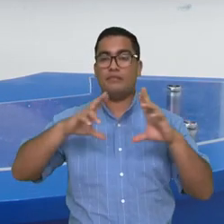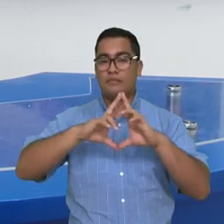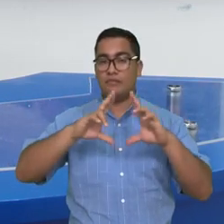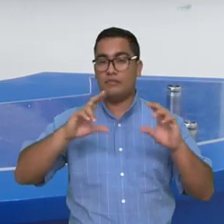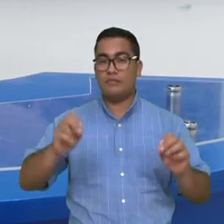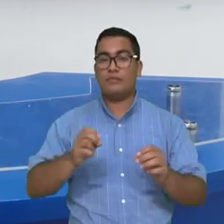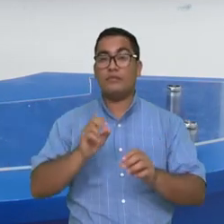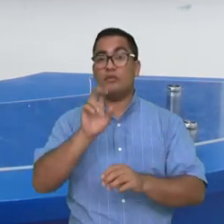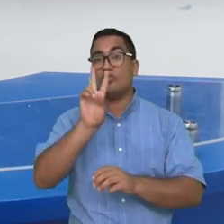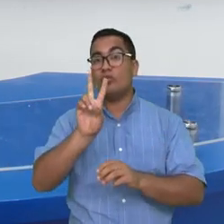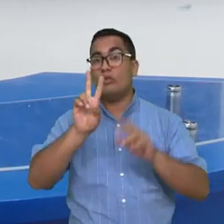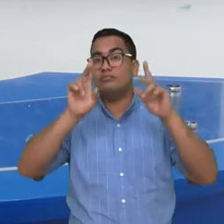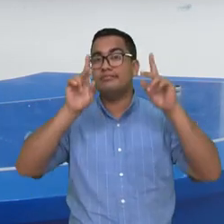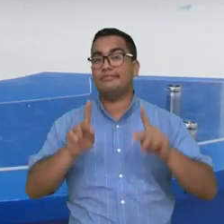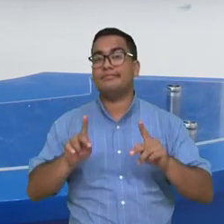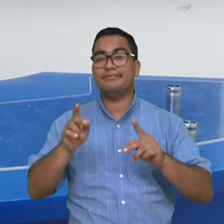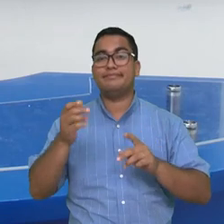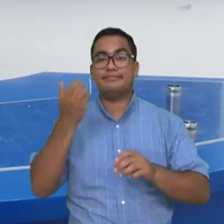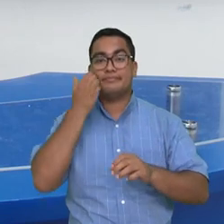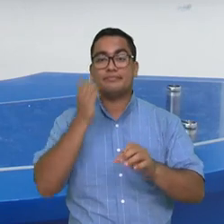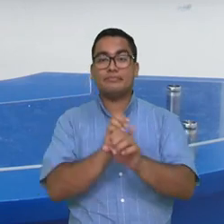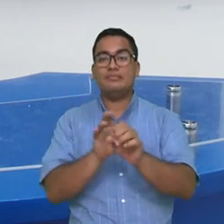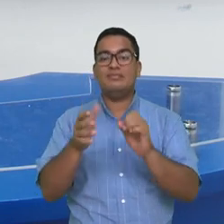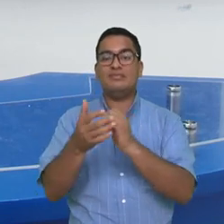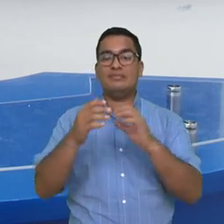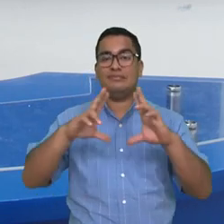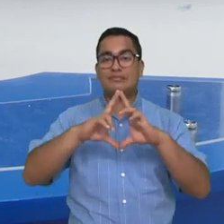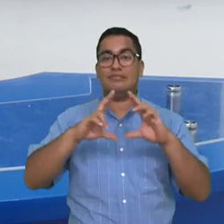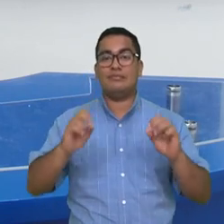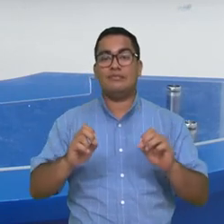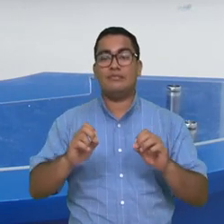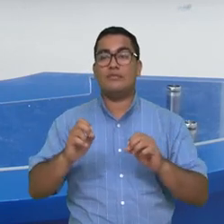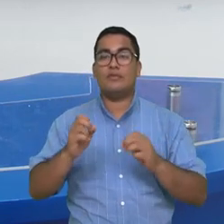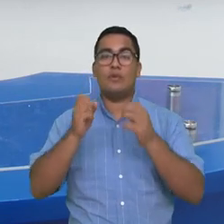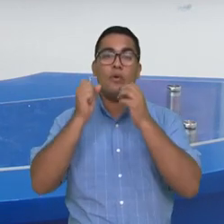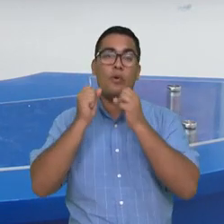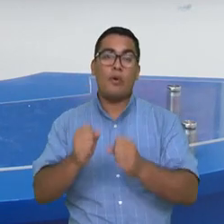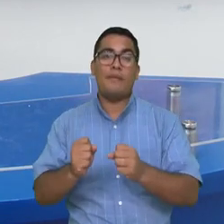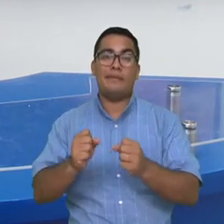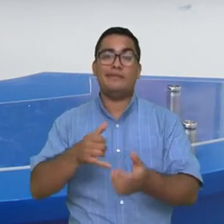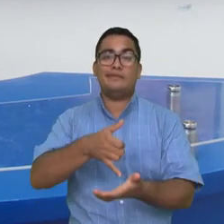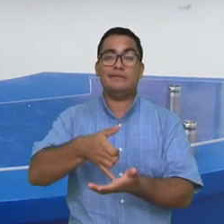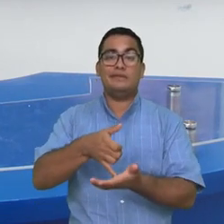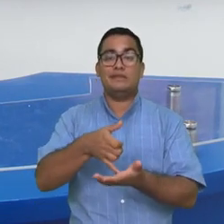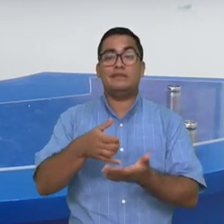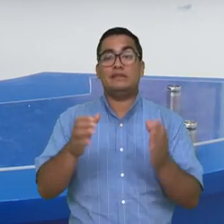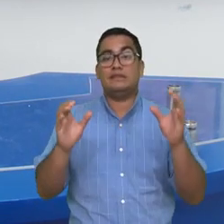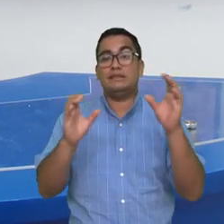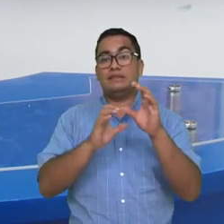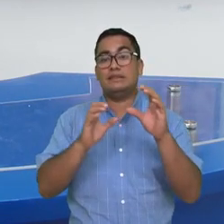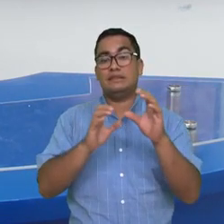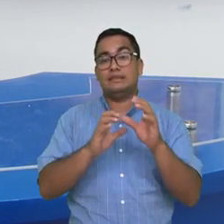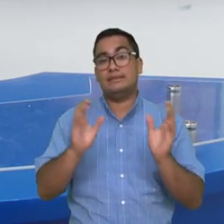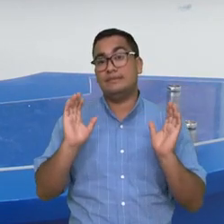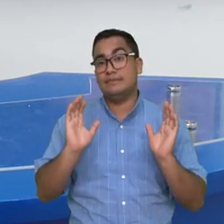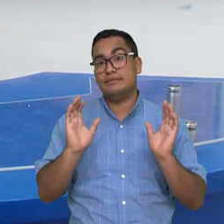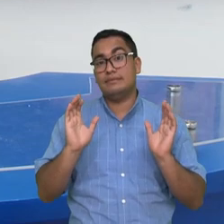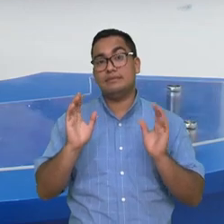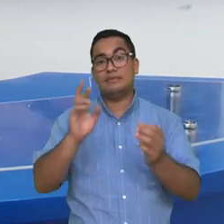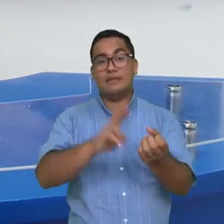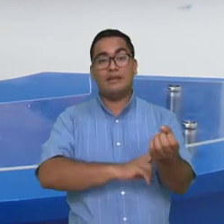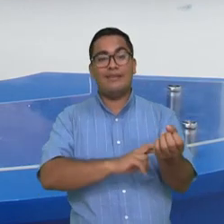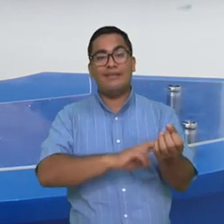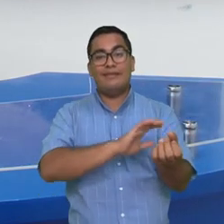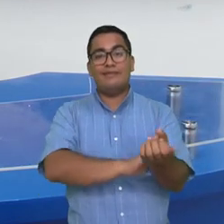Casos de coronavirus en Nicaragua. Se trata de una persona en condición de salud delicada por ser VIH positivo, diabético